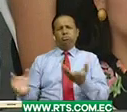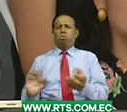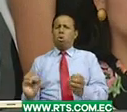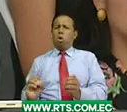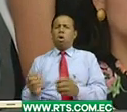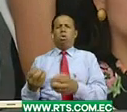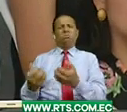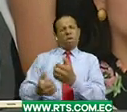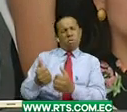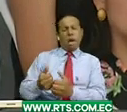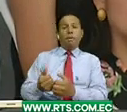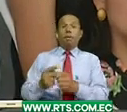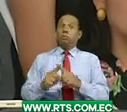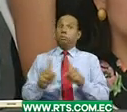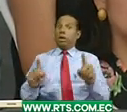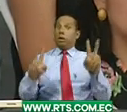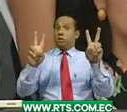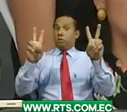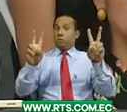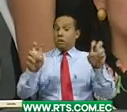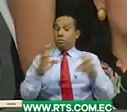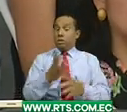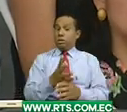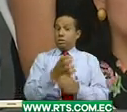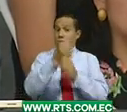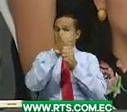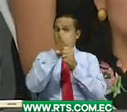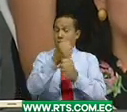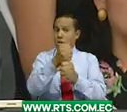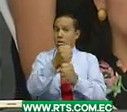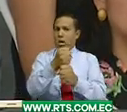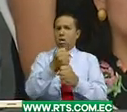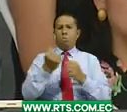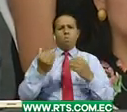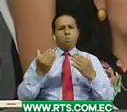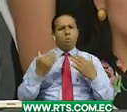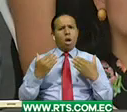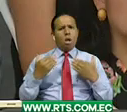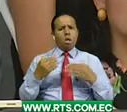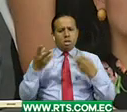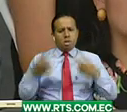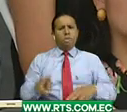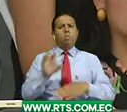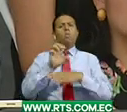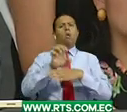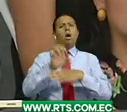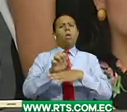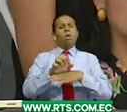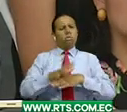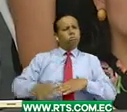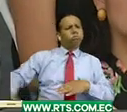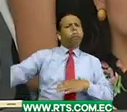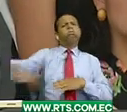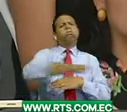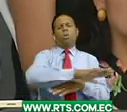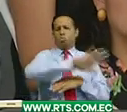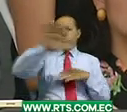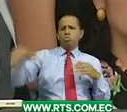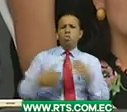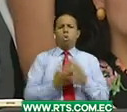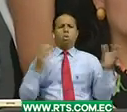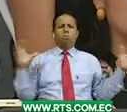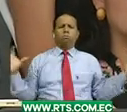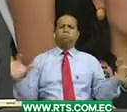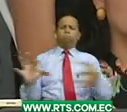aspecto, pero que en lo que tiene que ver con la seguridad, Guayaquil y el Ecuador nos va a encontrar unidas para enfrentar